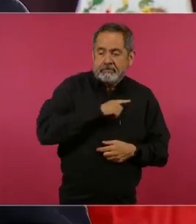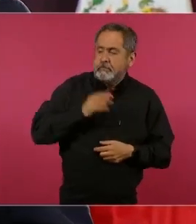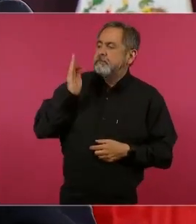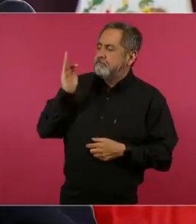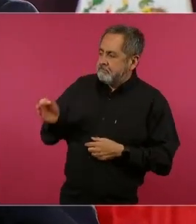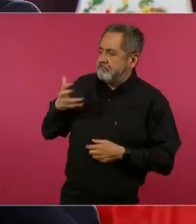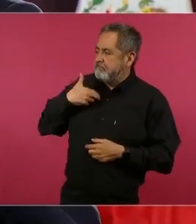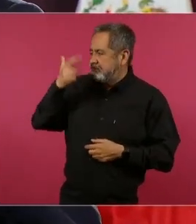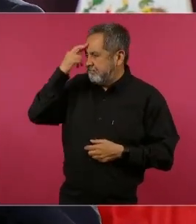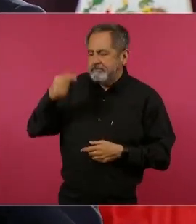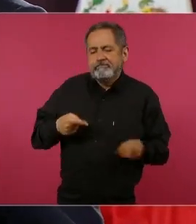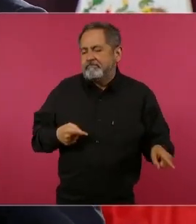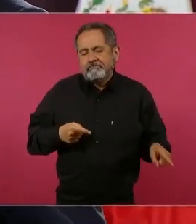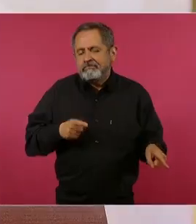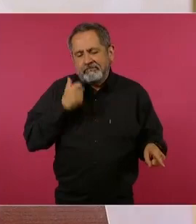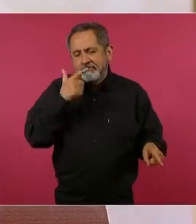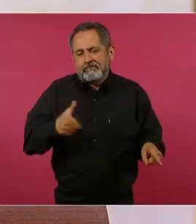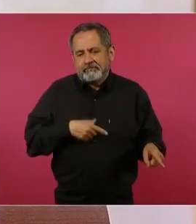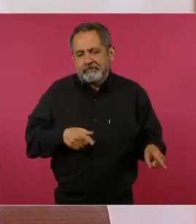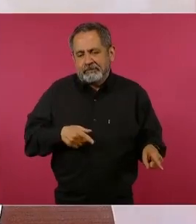Reconocerlo.